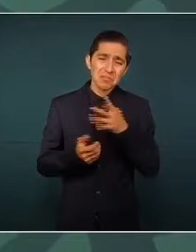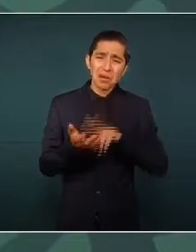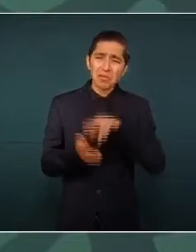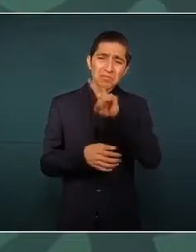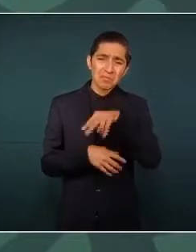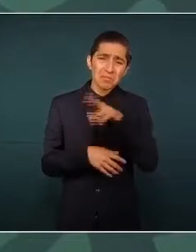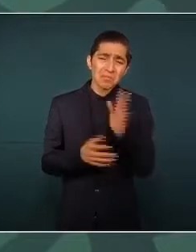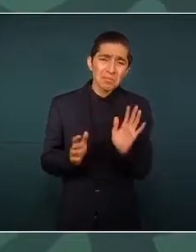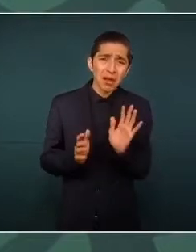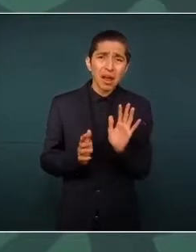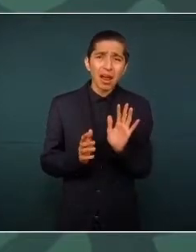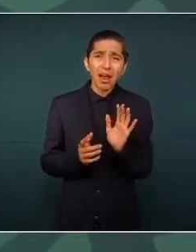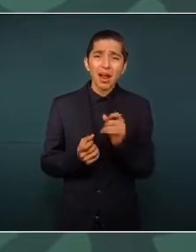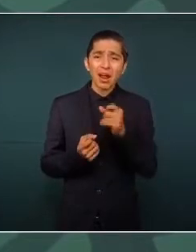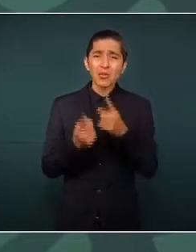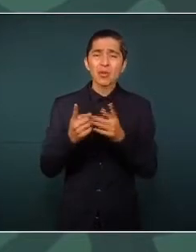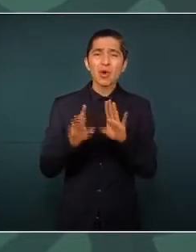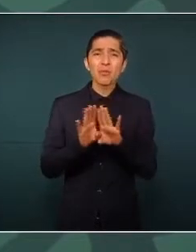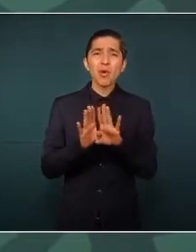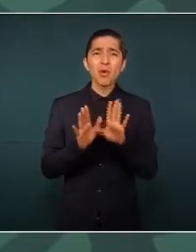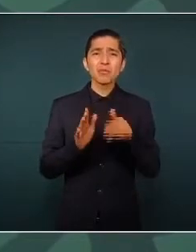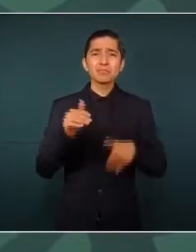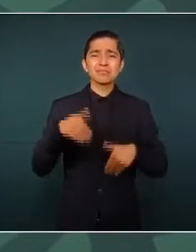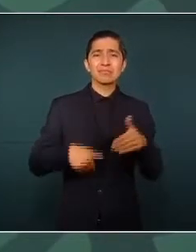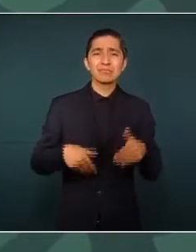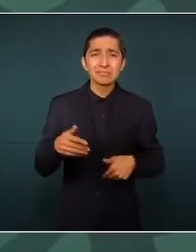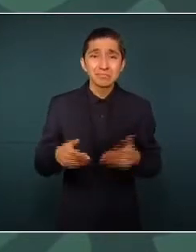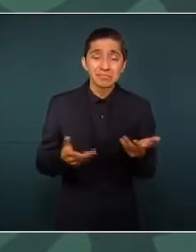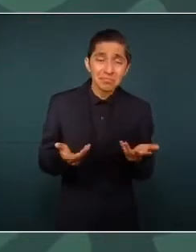inconformidades en una